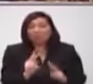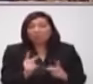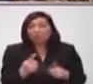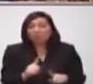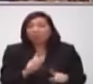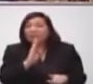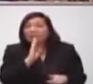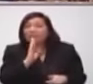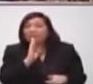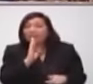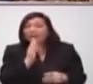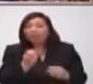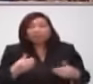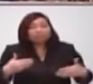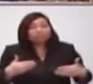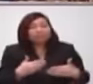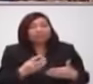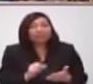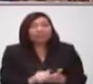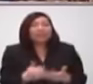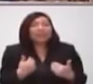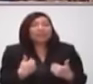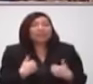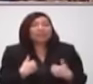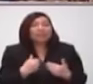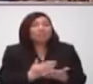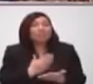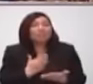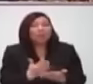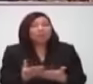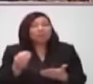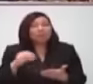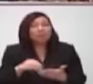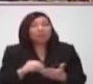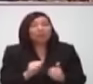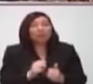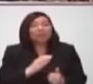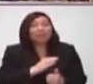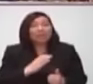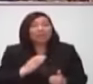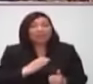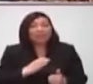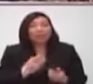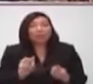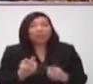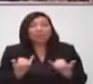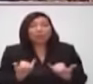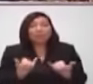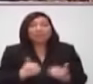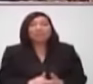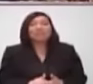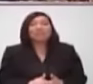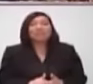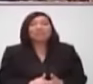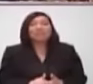hemos hablado de los distintos corredores viales, teníamos el problema de integración con el Callao. En algún momento esto